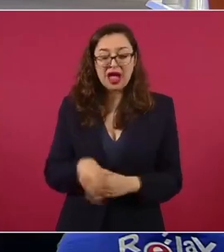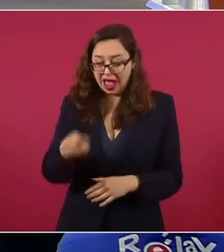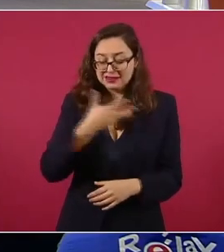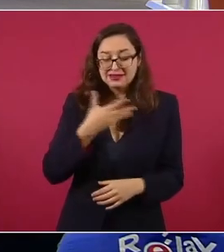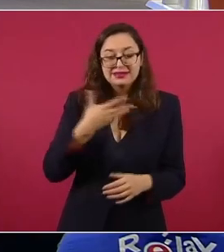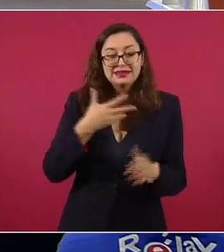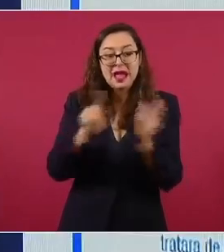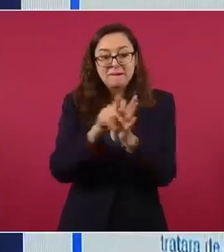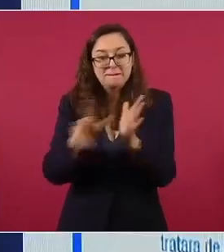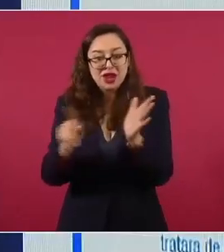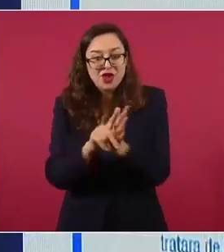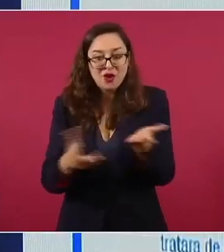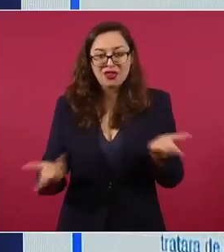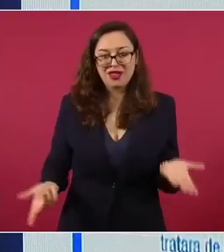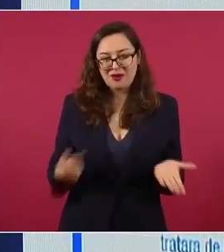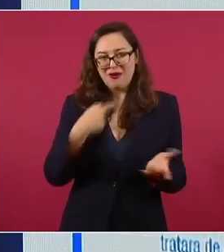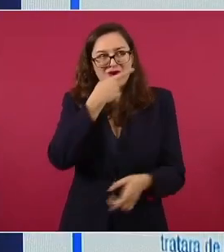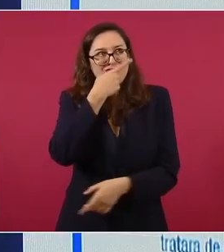AM,